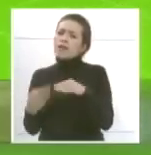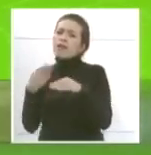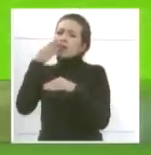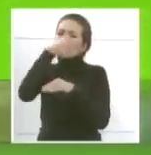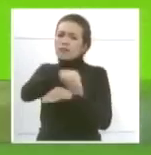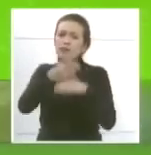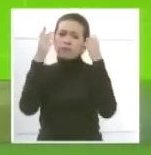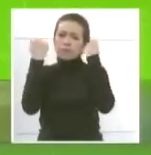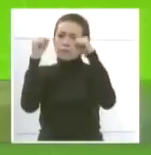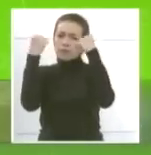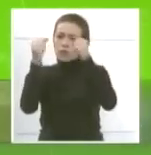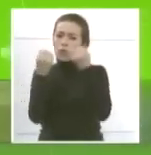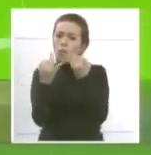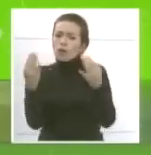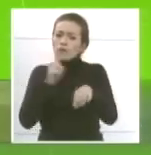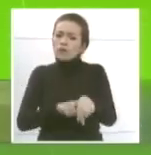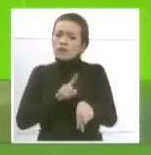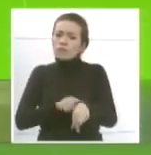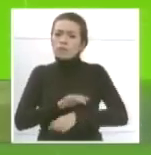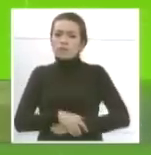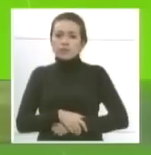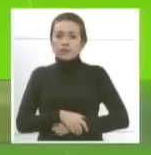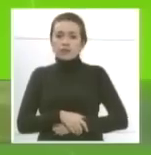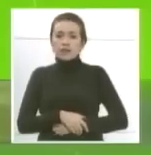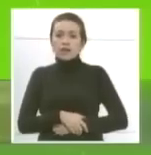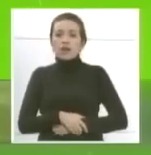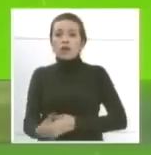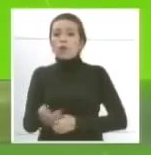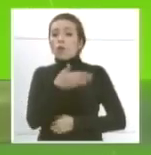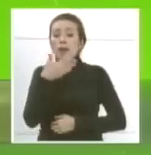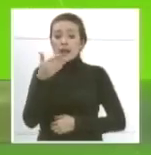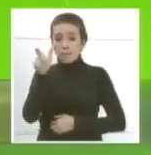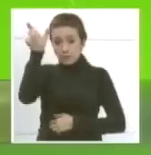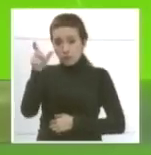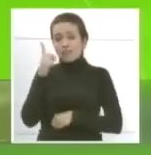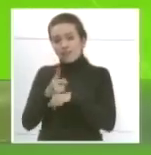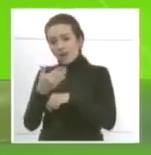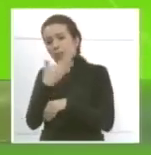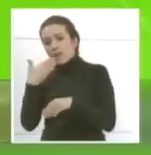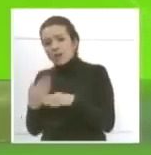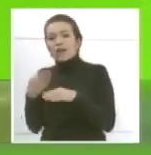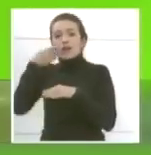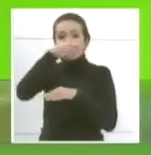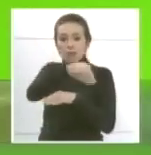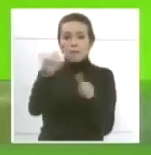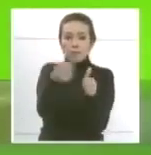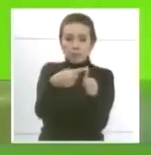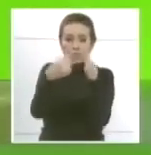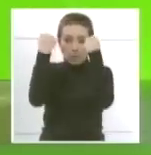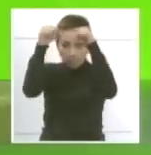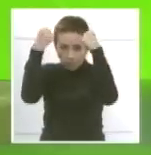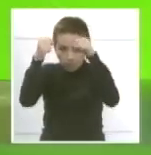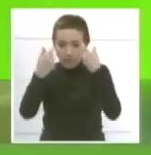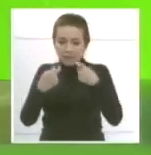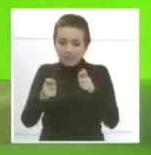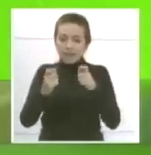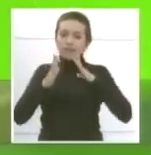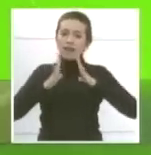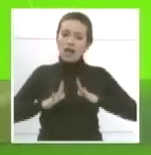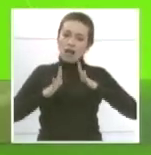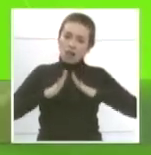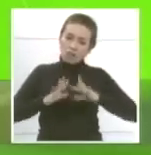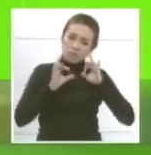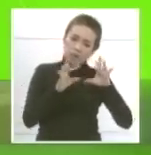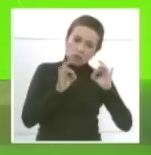rehabilitación? Ok, la idea sería que la persona acuda a rehabilitación y en ese momento, inicialmente, aliviar el dolor. Después de aliviar el